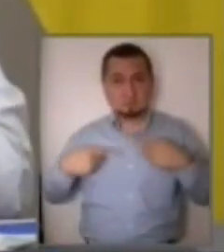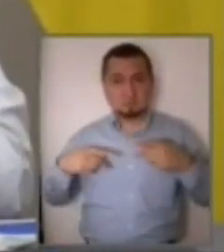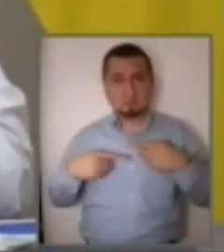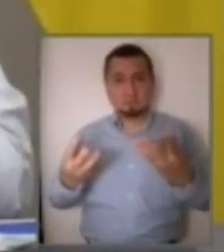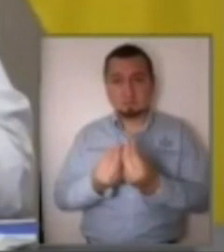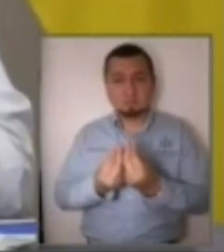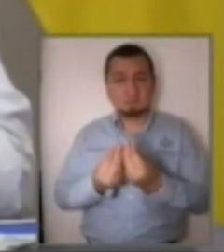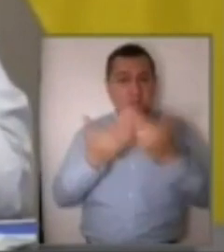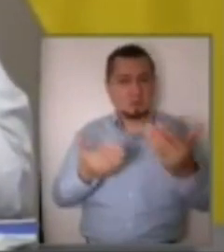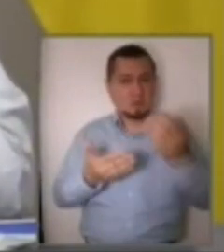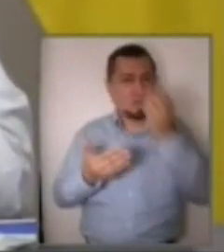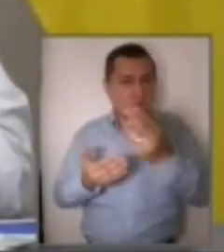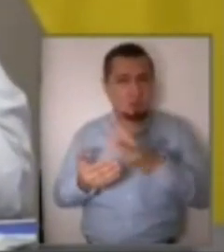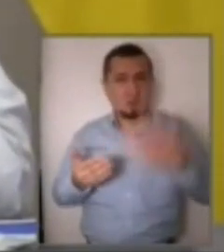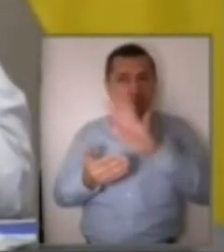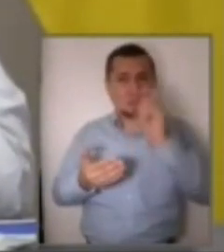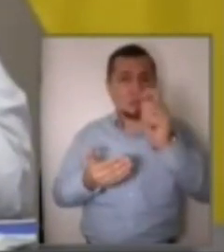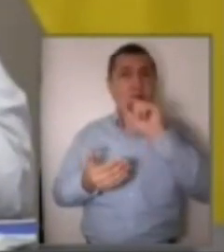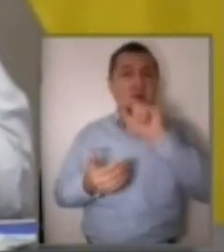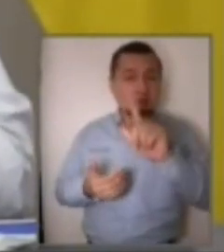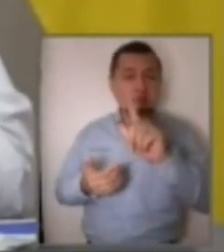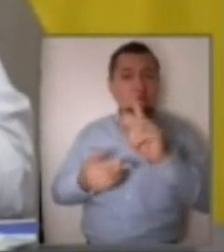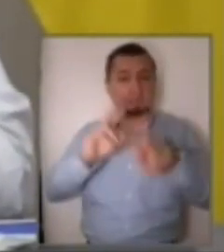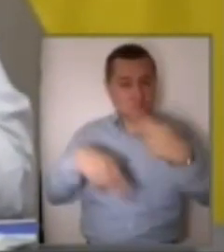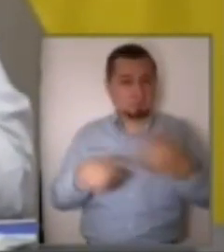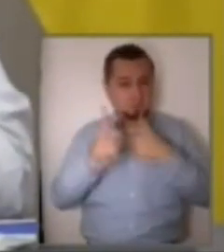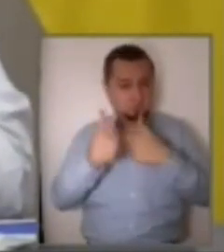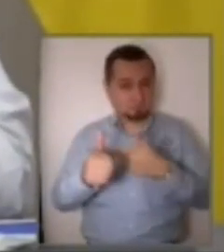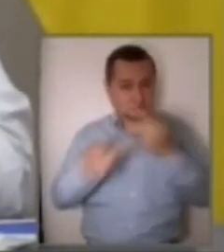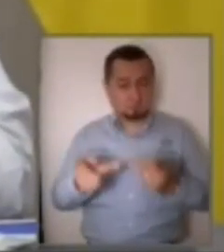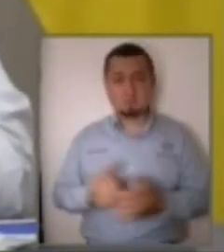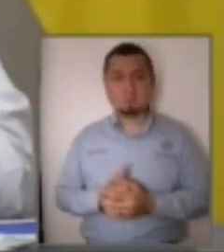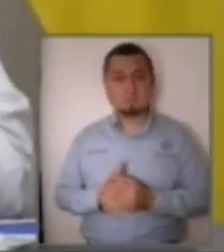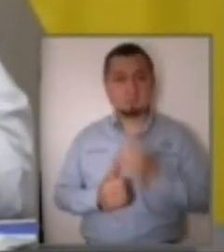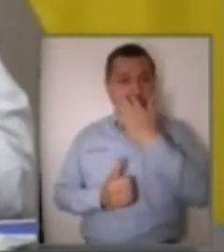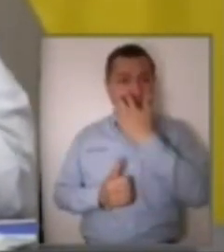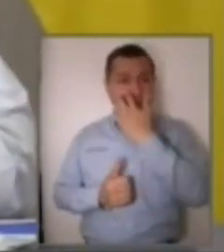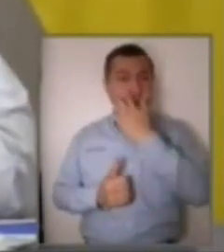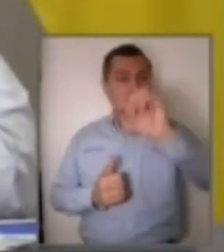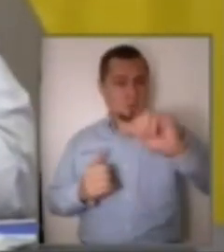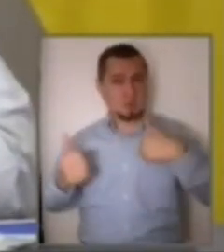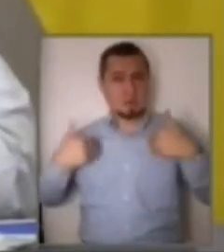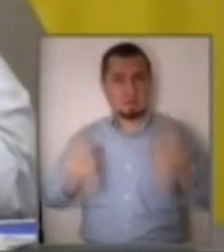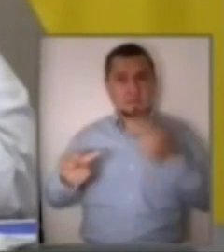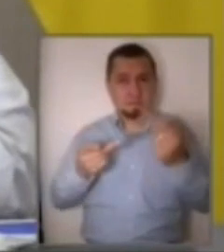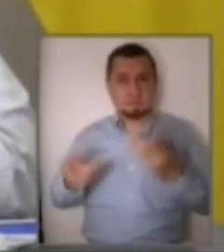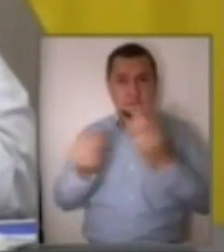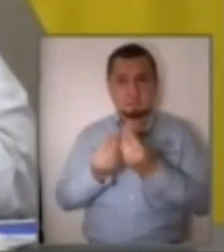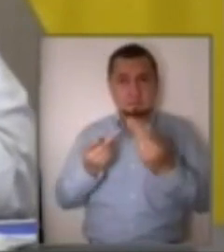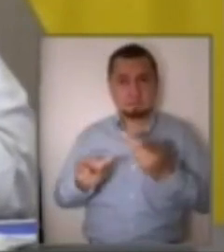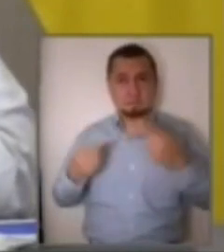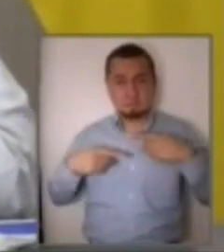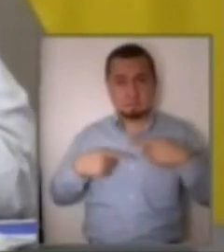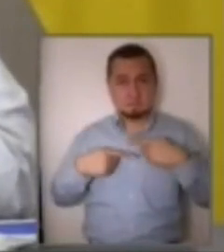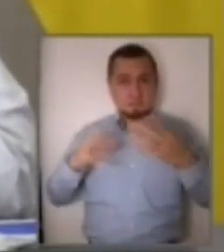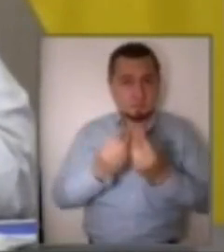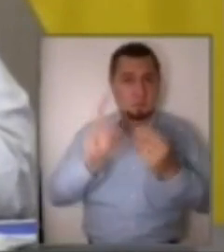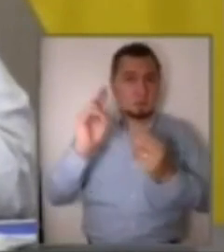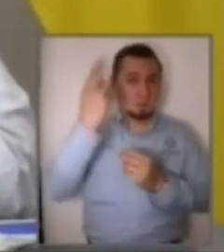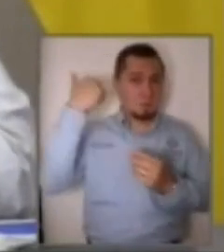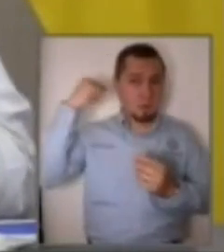entonces afortunadamente en jalisco vamos muy bien hoy entiendo en unos momentos más unas horas más